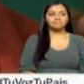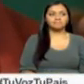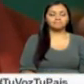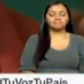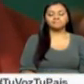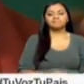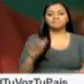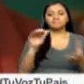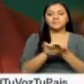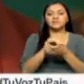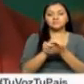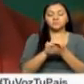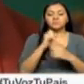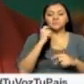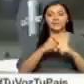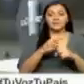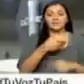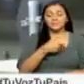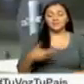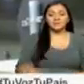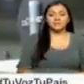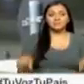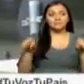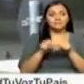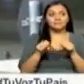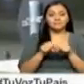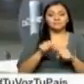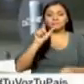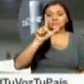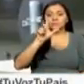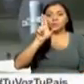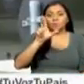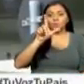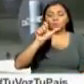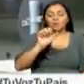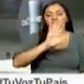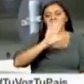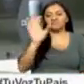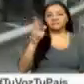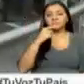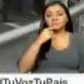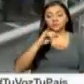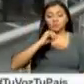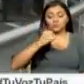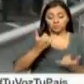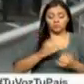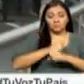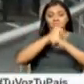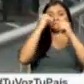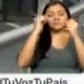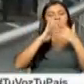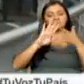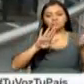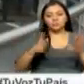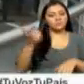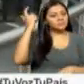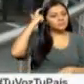La esposa del expresidente brasileño Luis Ignacio Lula da Silva fue declarada el jueves en la mañana en estado de muerte